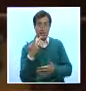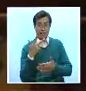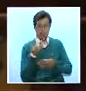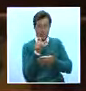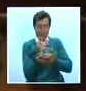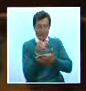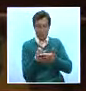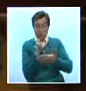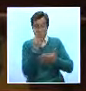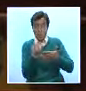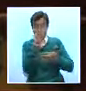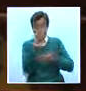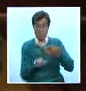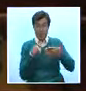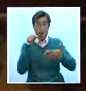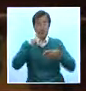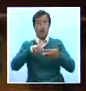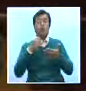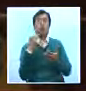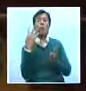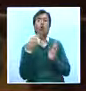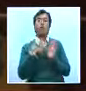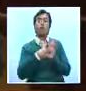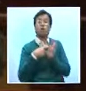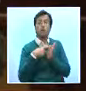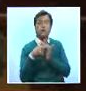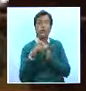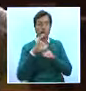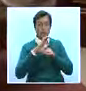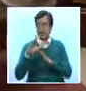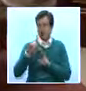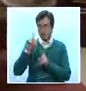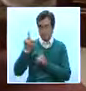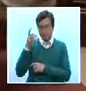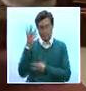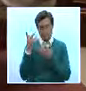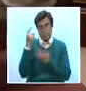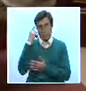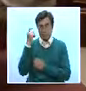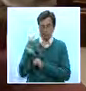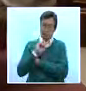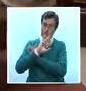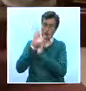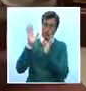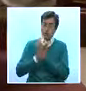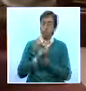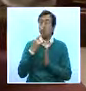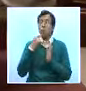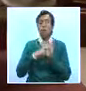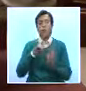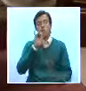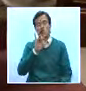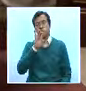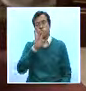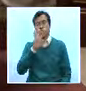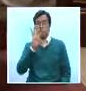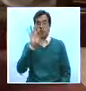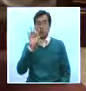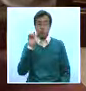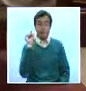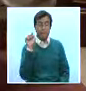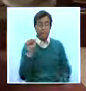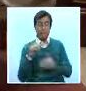valores que causa el impuesto sobre la fracción básica. A ver si le entiendo. Por ejemplo, en ese caso de $849,000,